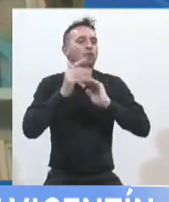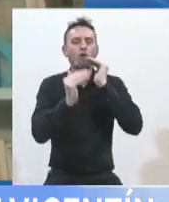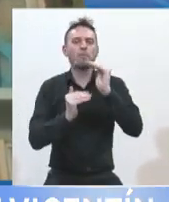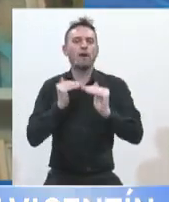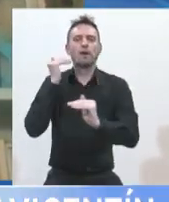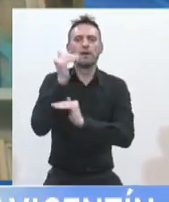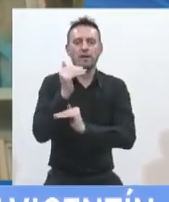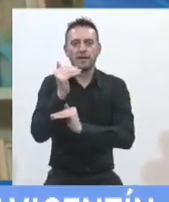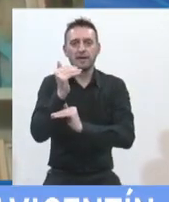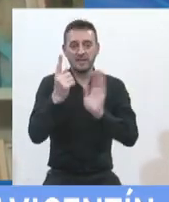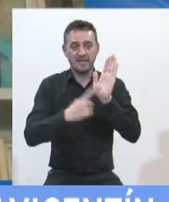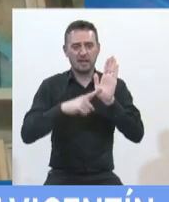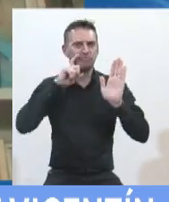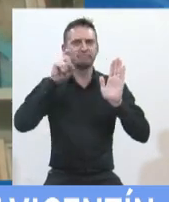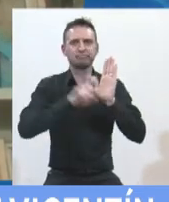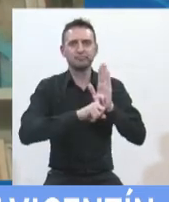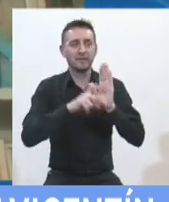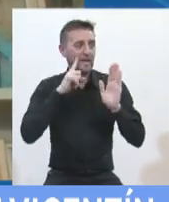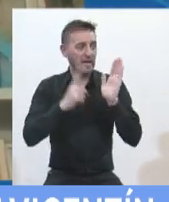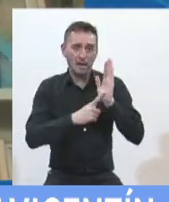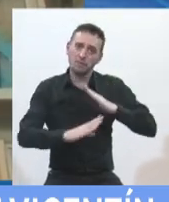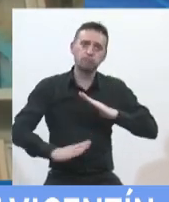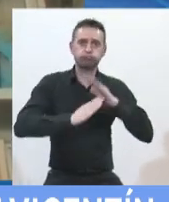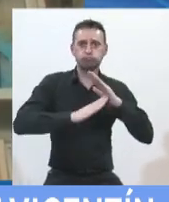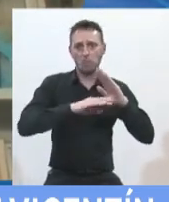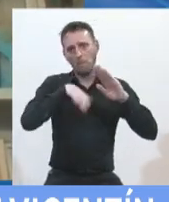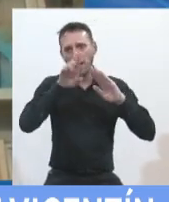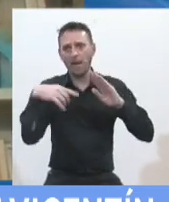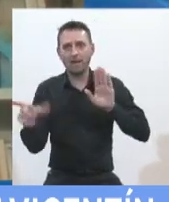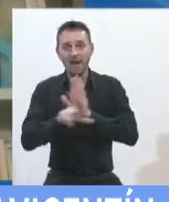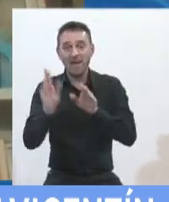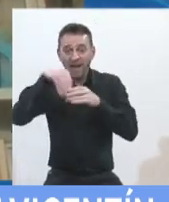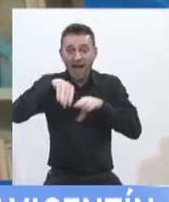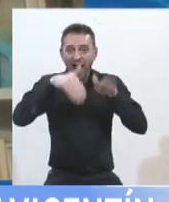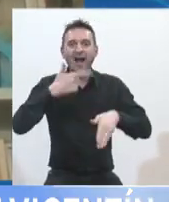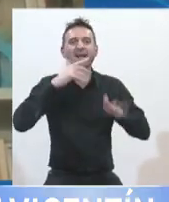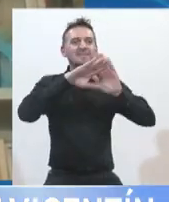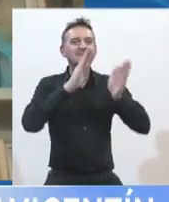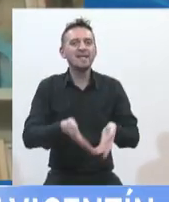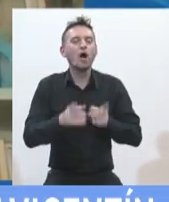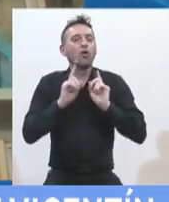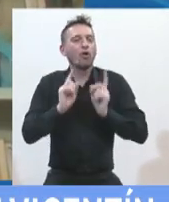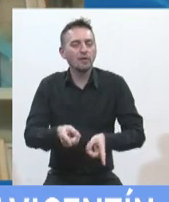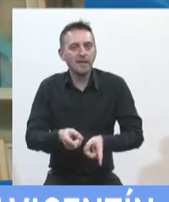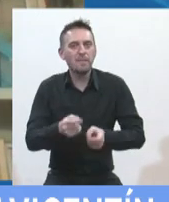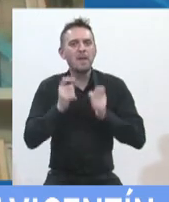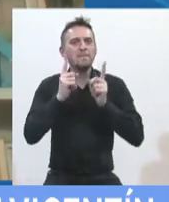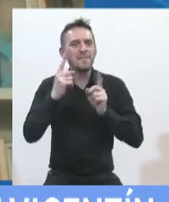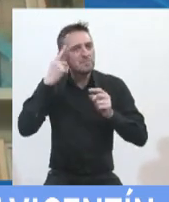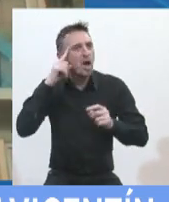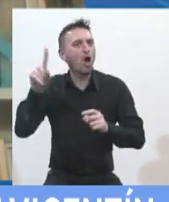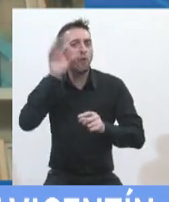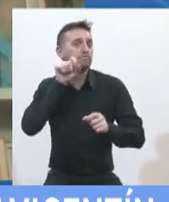lo que dice el reglamento que tiene primacía con respecto a la ley adentro de este recinto y también saltar sus propias convicciones